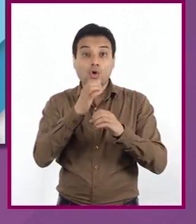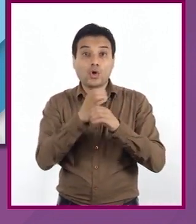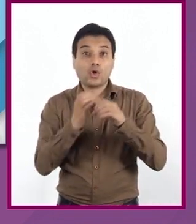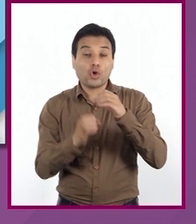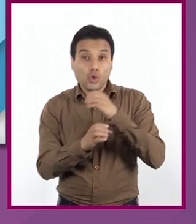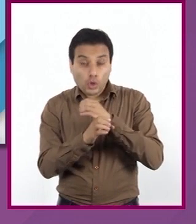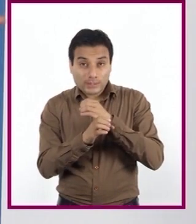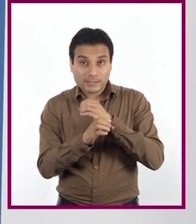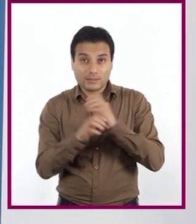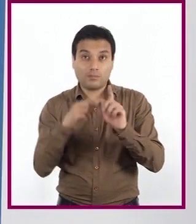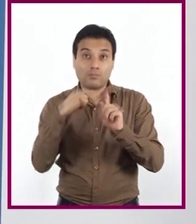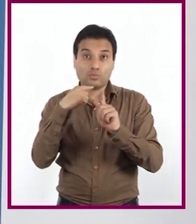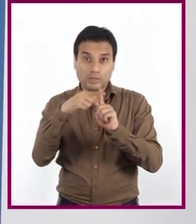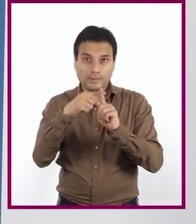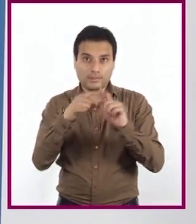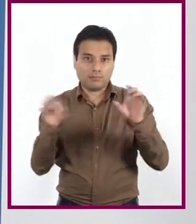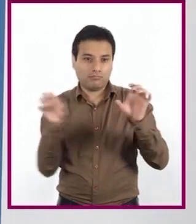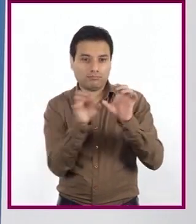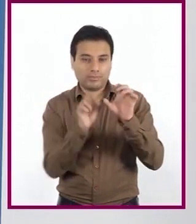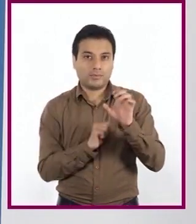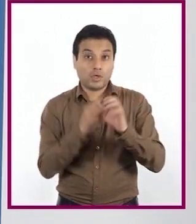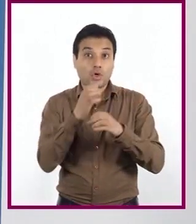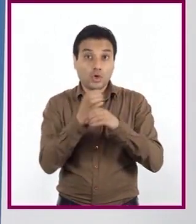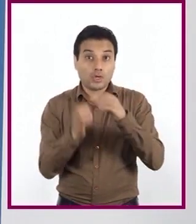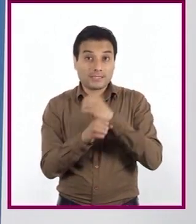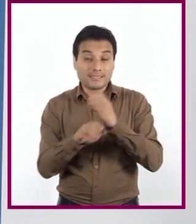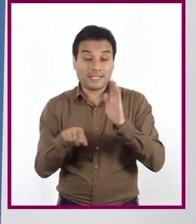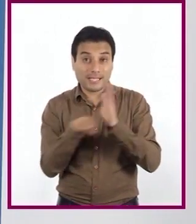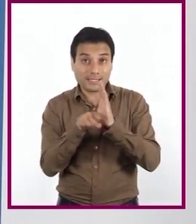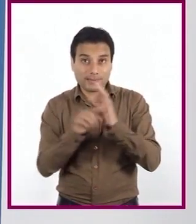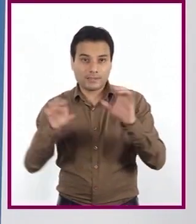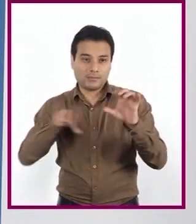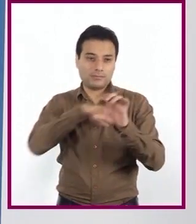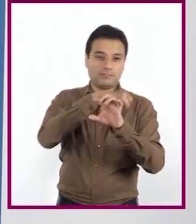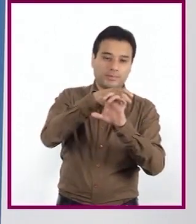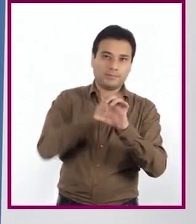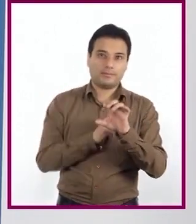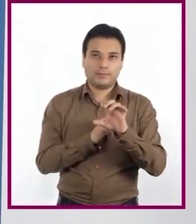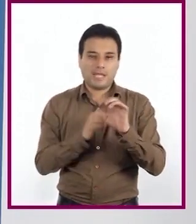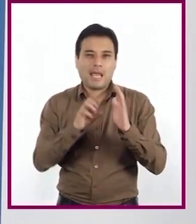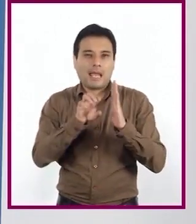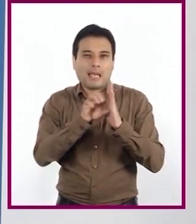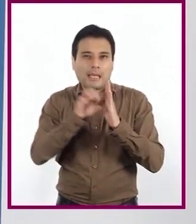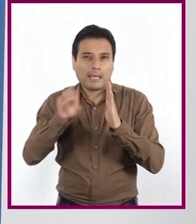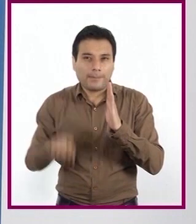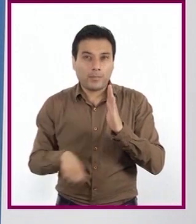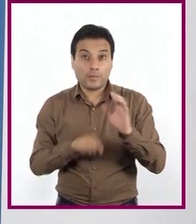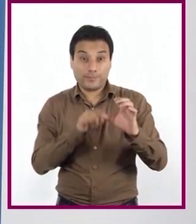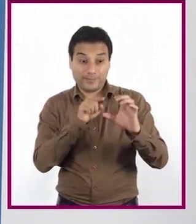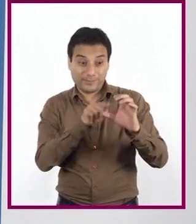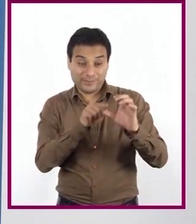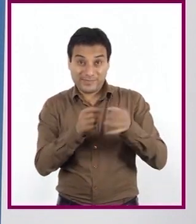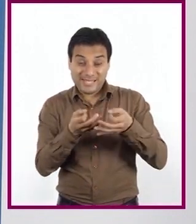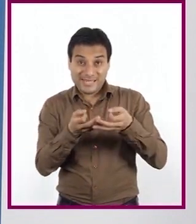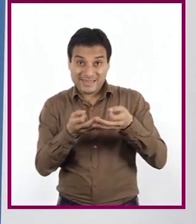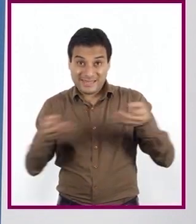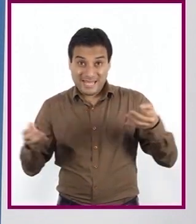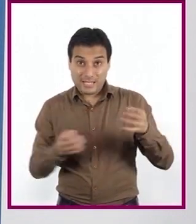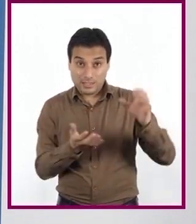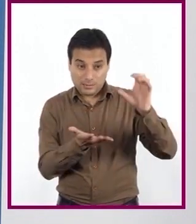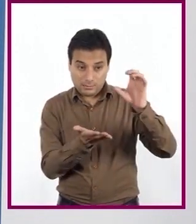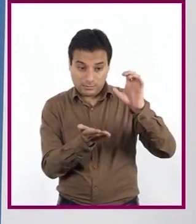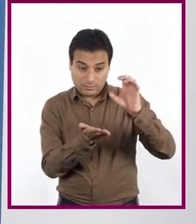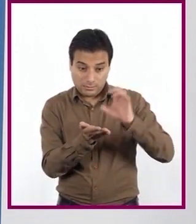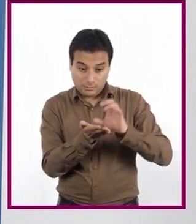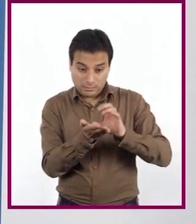del cuerpo neutro. Si nosotros conectamos este extremo a tierra, este va a compensar el déficit de electrones y